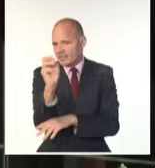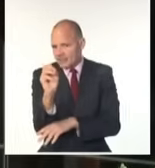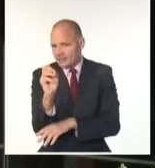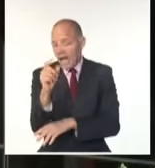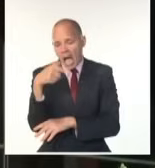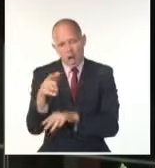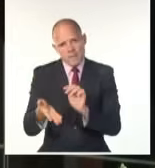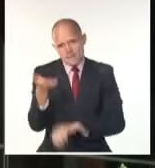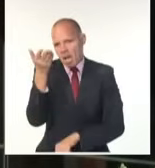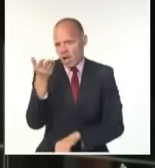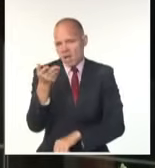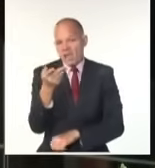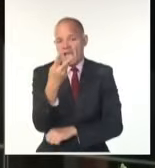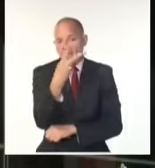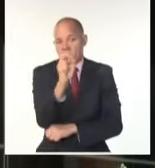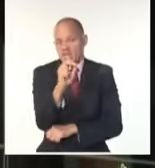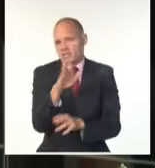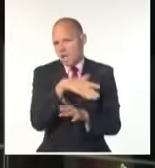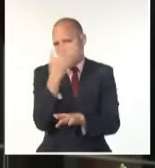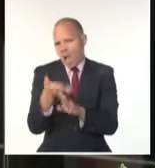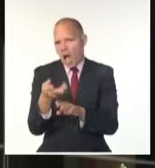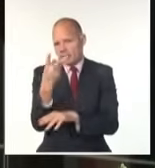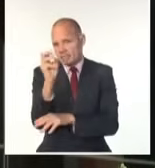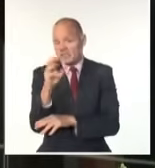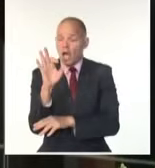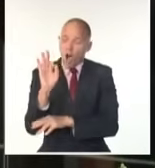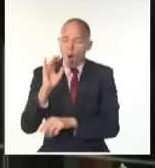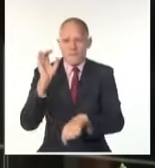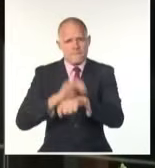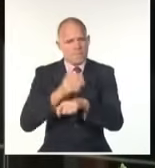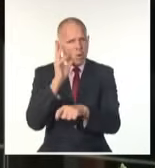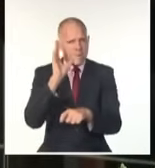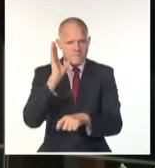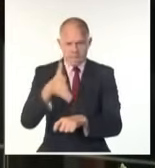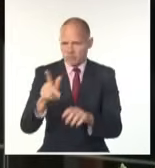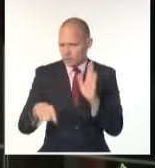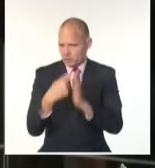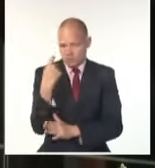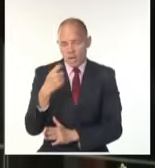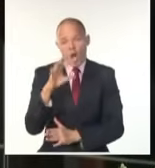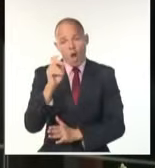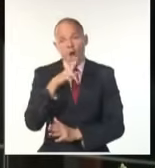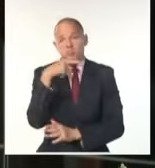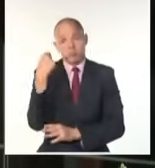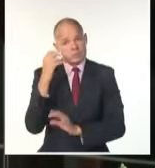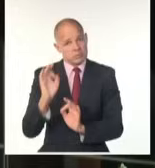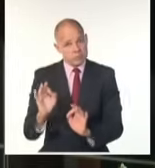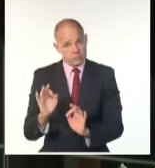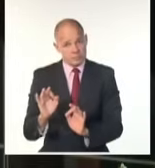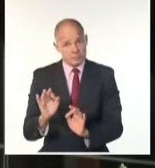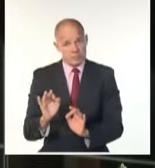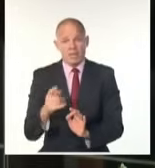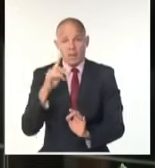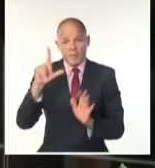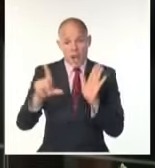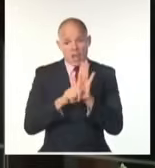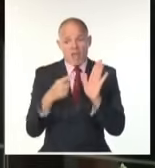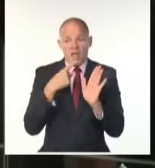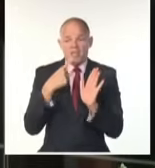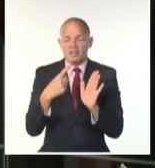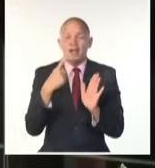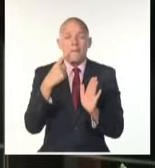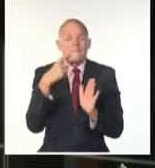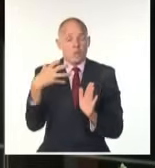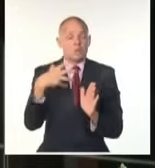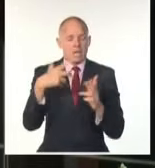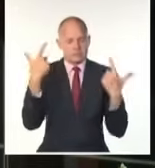30, privación perpetua de libertad o pena de muerte. Por eso es que es el bien más preciado que se protege en nuestra ley, la integridad corporal y la vida del